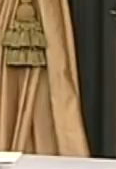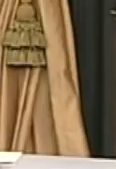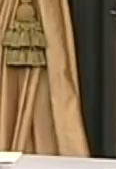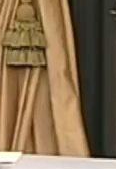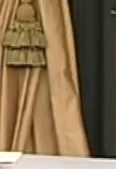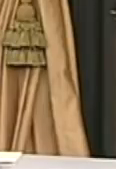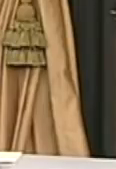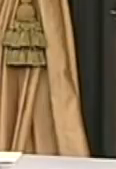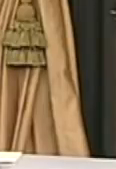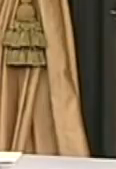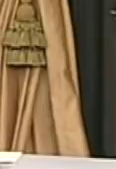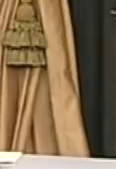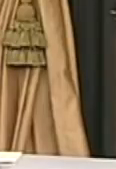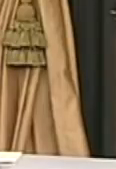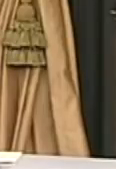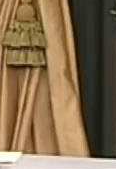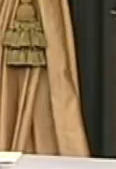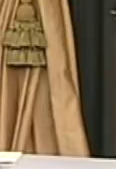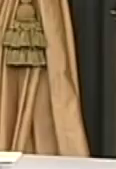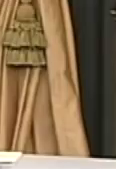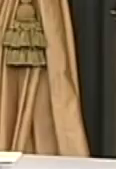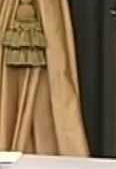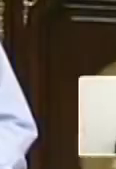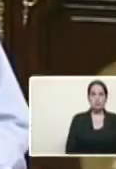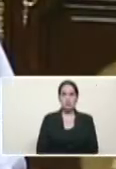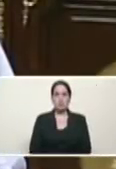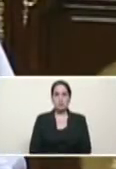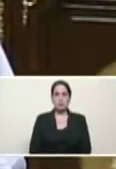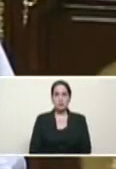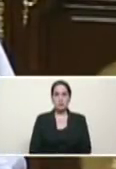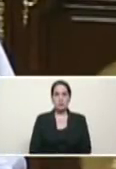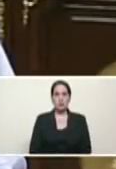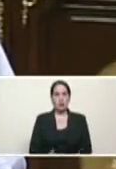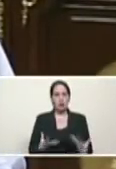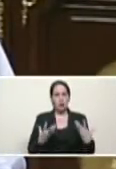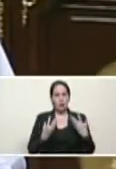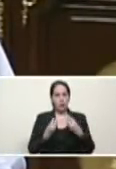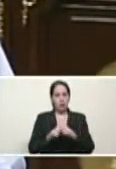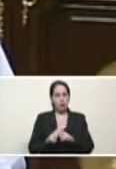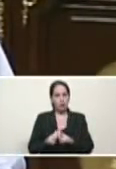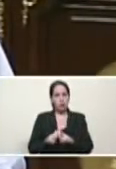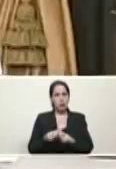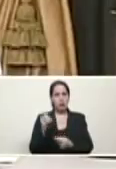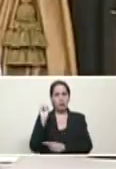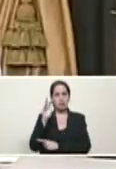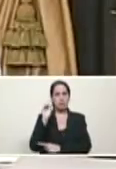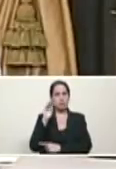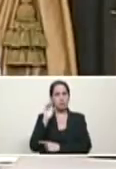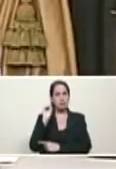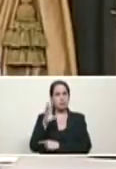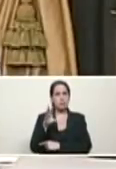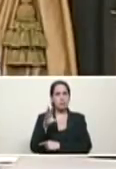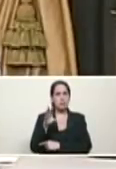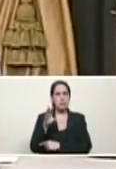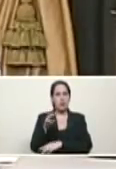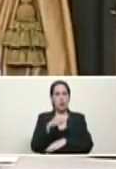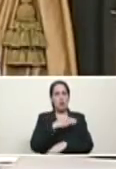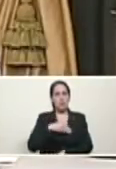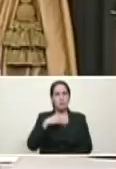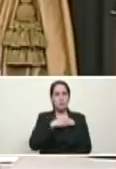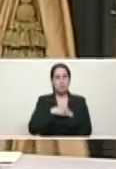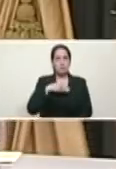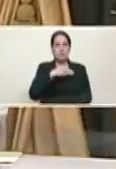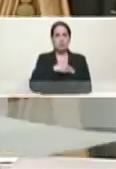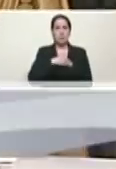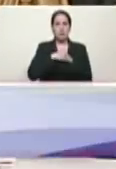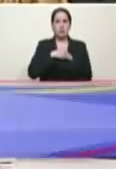ministro de la Presidencia, Jorge Márquez. Se encuentran acompañándonos en esta jornada de esta misión tan